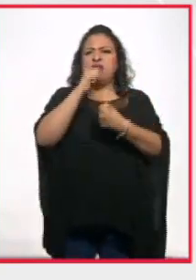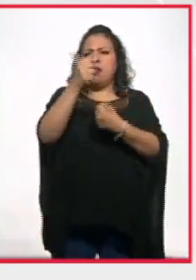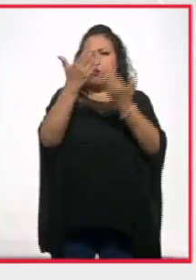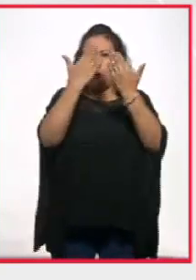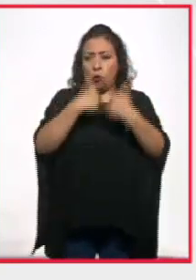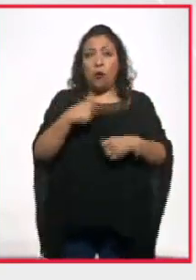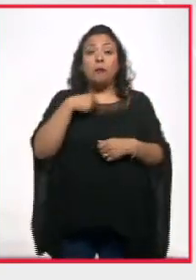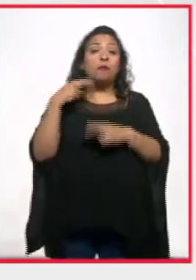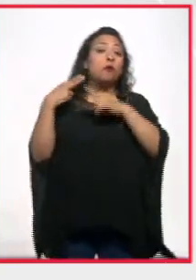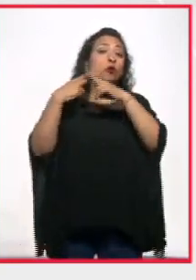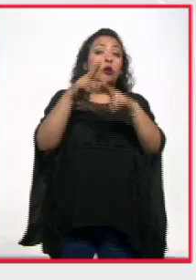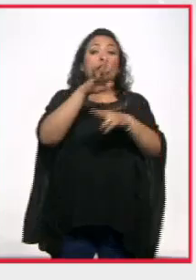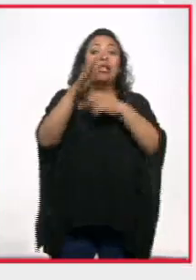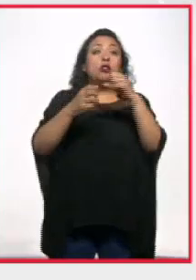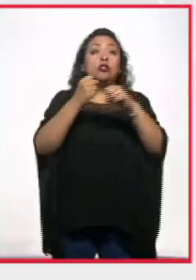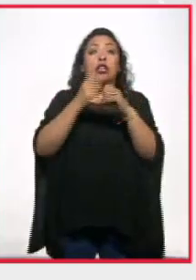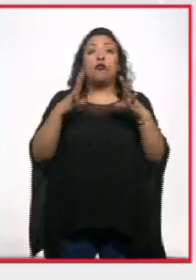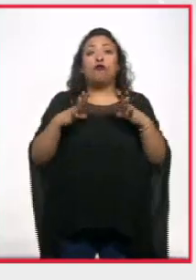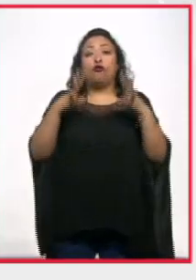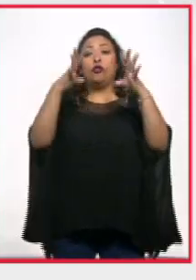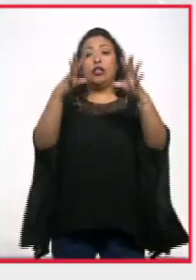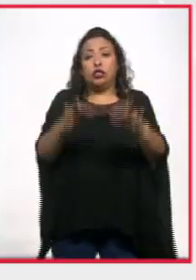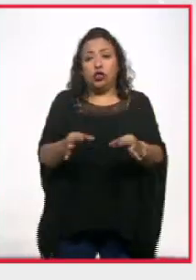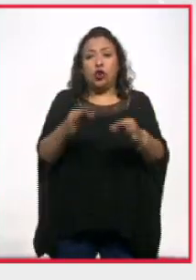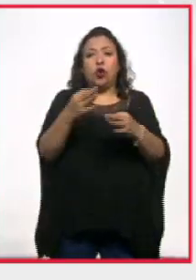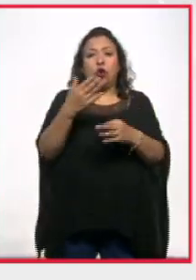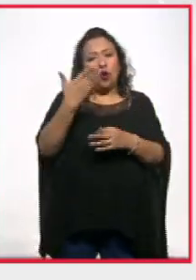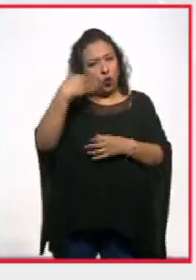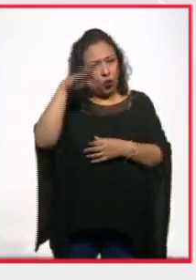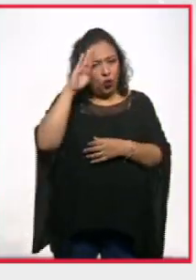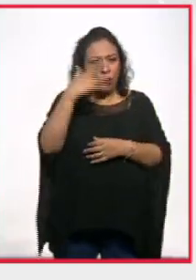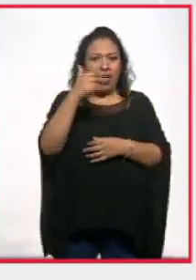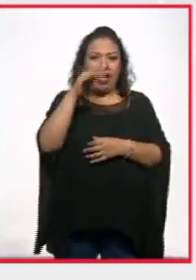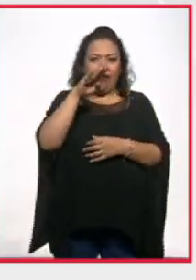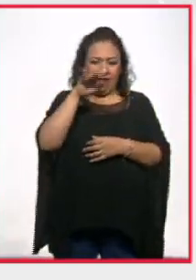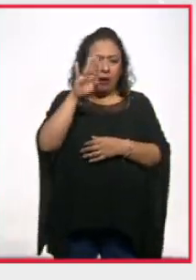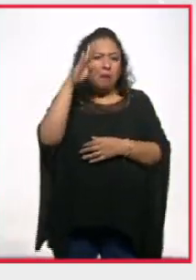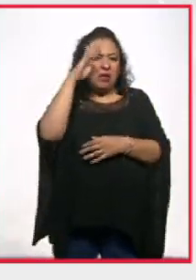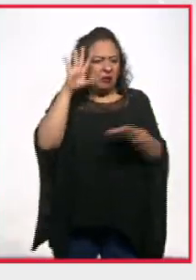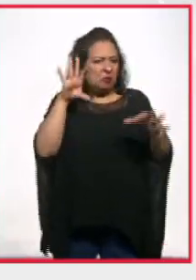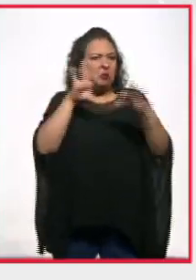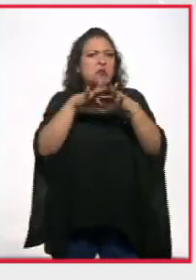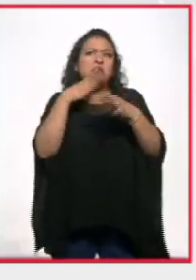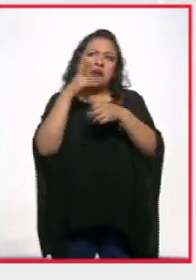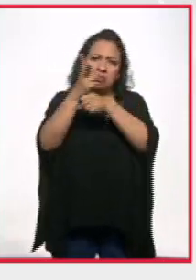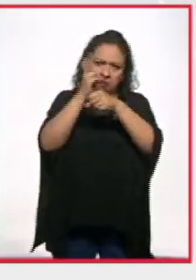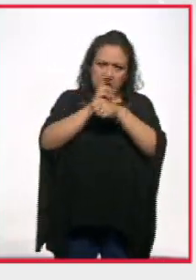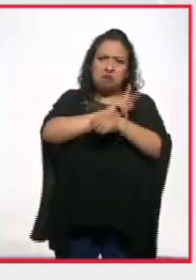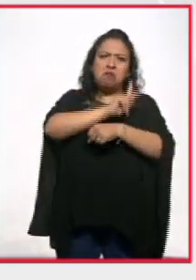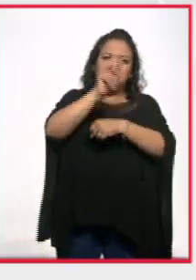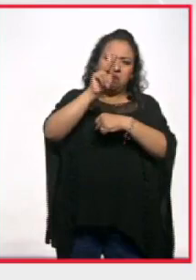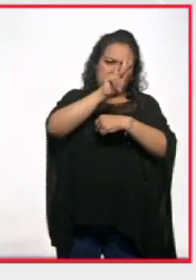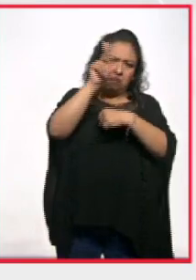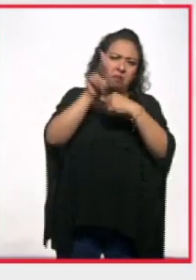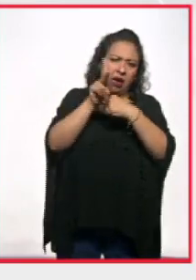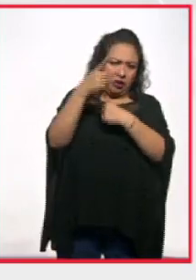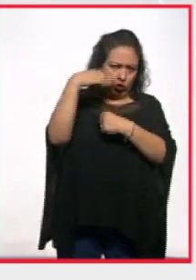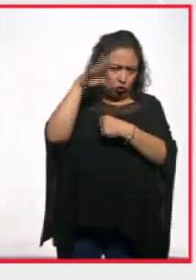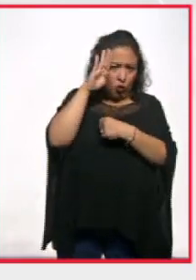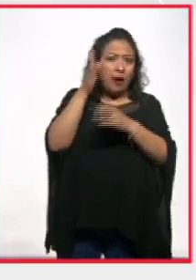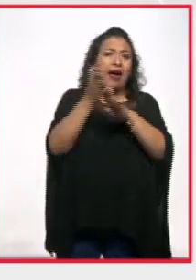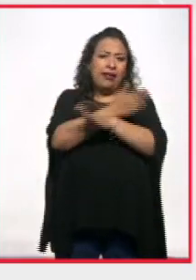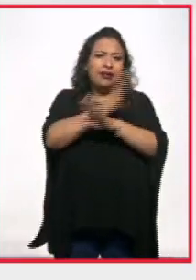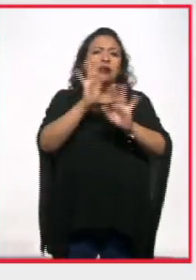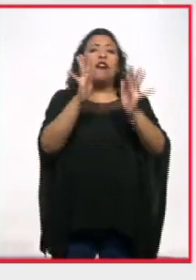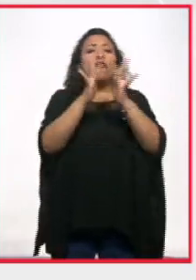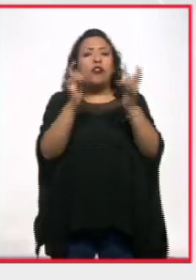motivo de los 500 años de la Fundación de La Habana, pensamos que era pertinente tener a Cuba como país invitado. Hemos tenido a